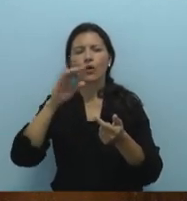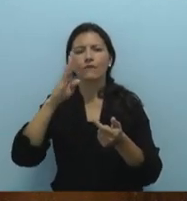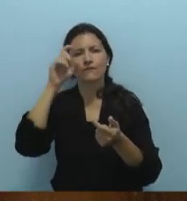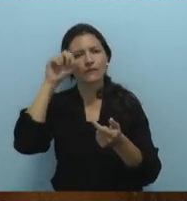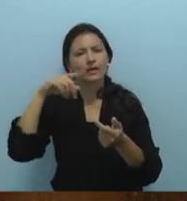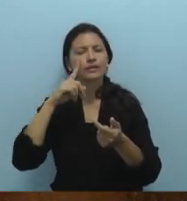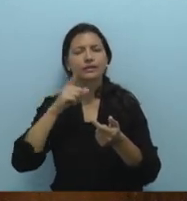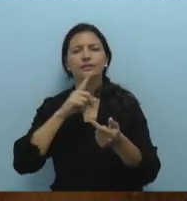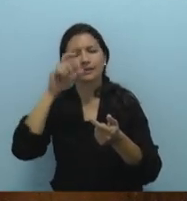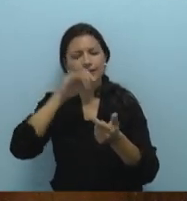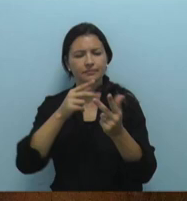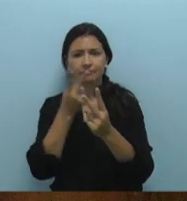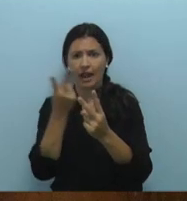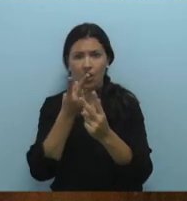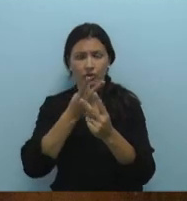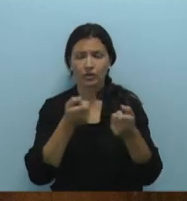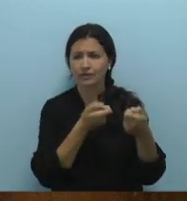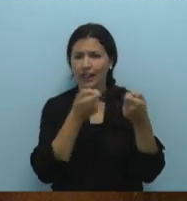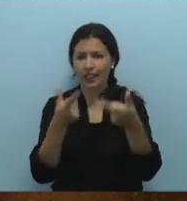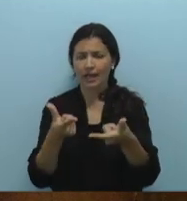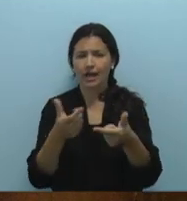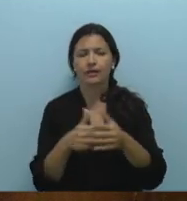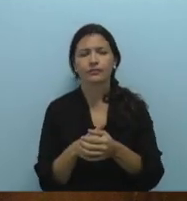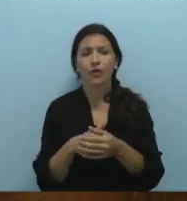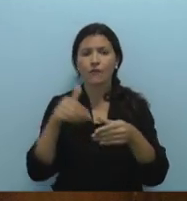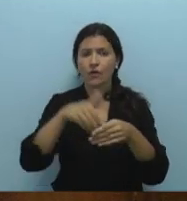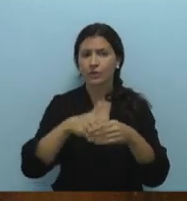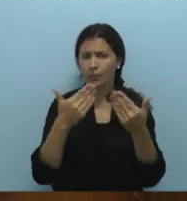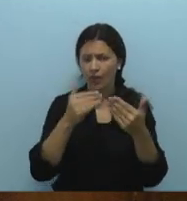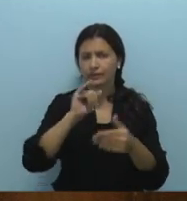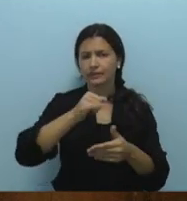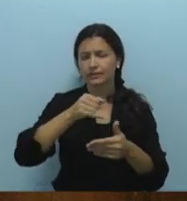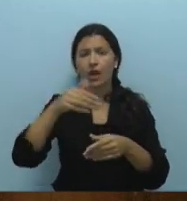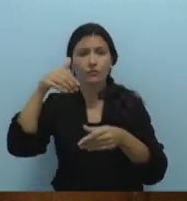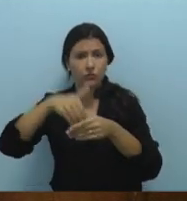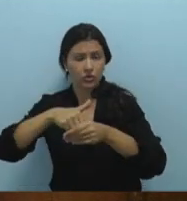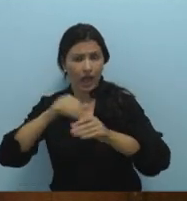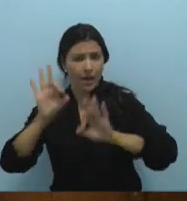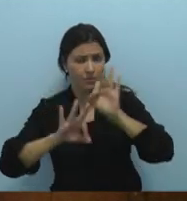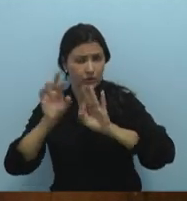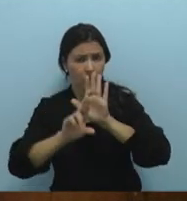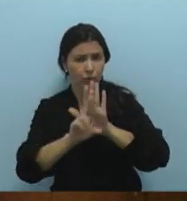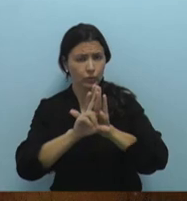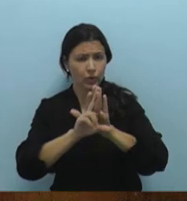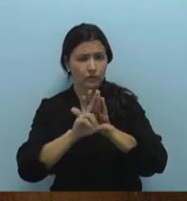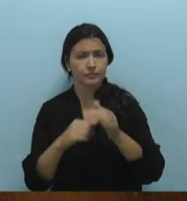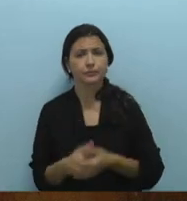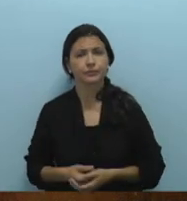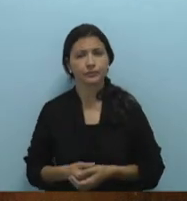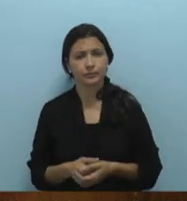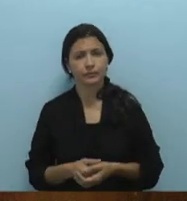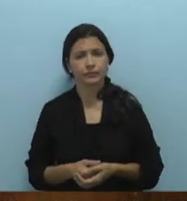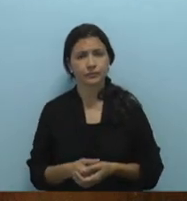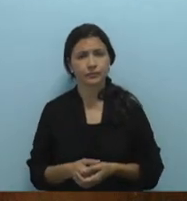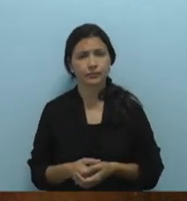tratamiento sobre tablas de este proyecto de resolución aprobado. Ponemos a consideración el texto del